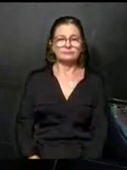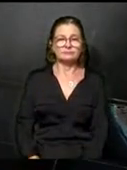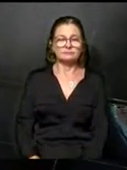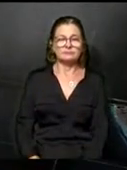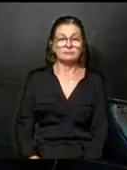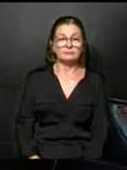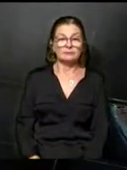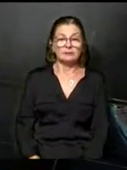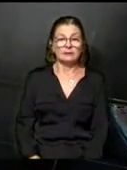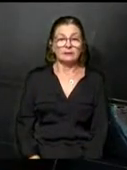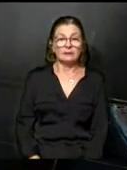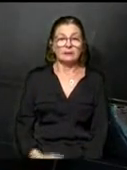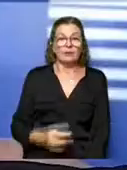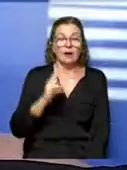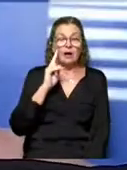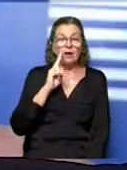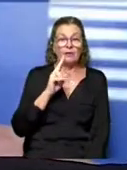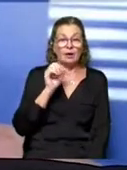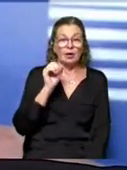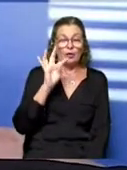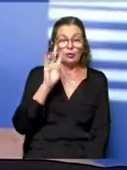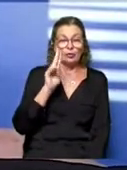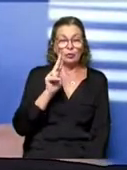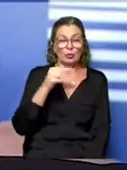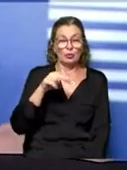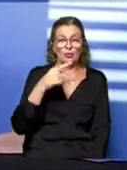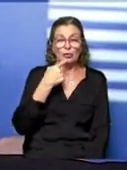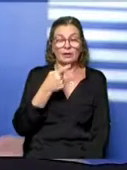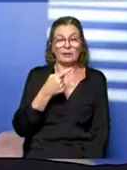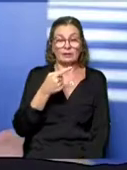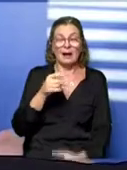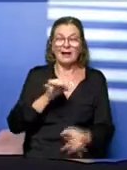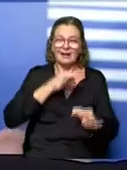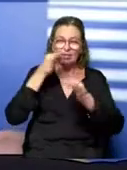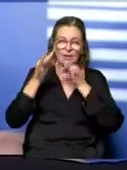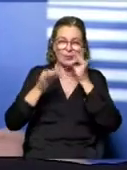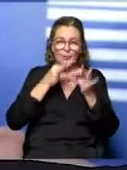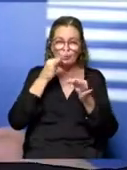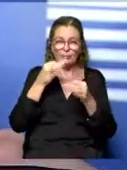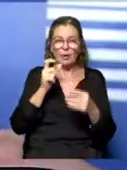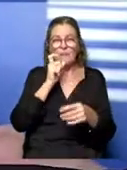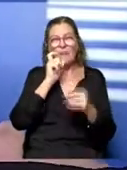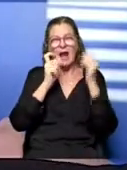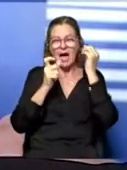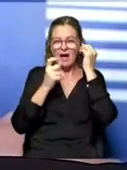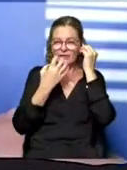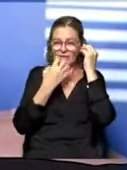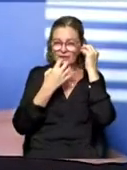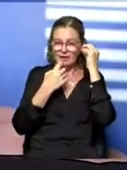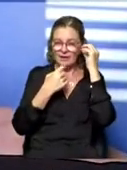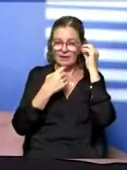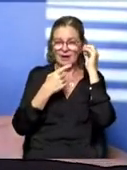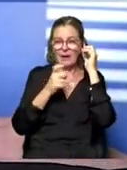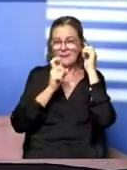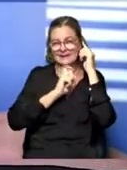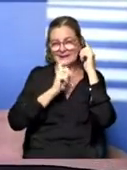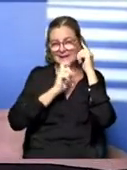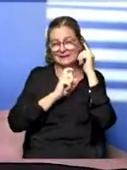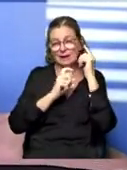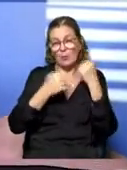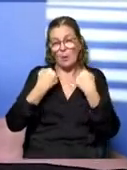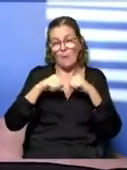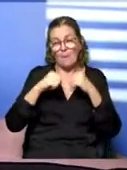Vamos a ver entonces lo que decía Edgardo Ortuño a propósito de este tema. Al discurso del insulto, a la mentira como